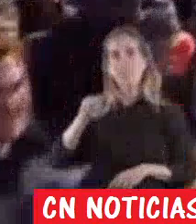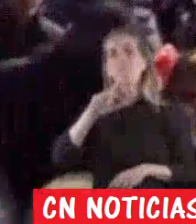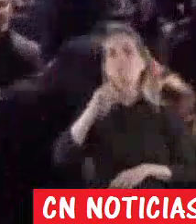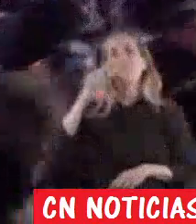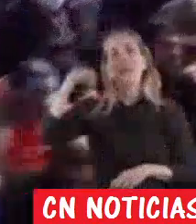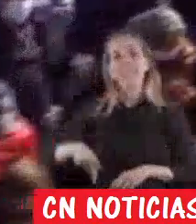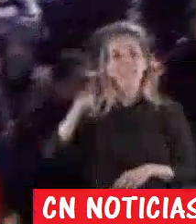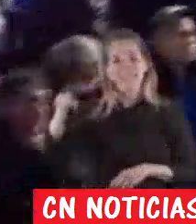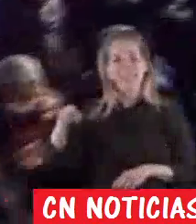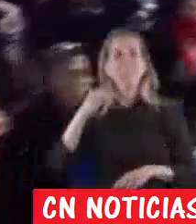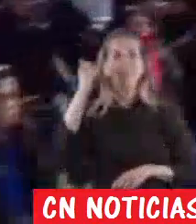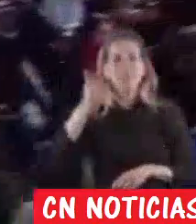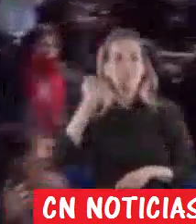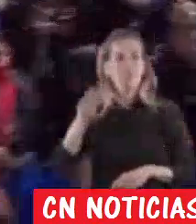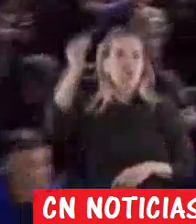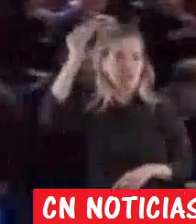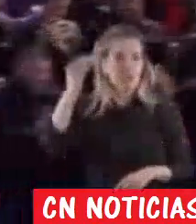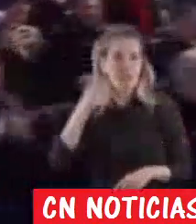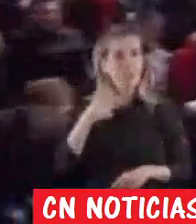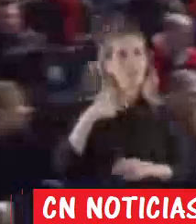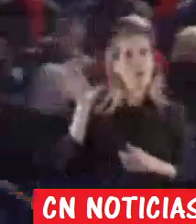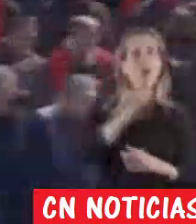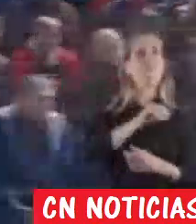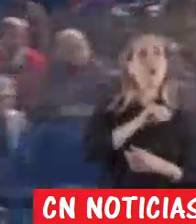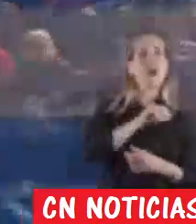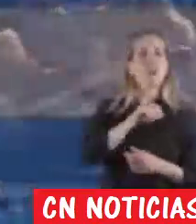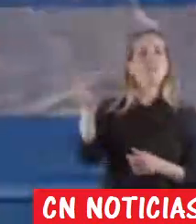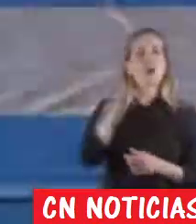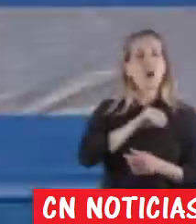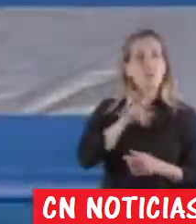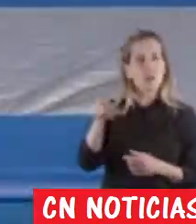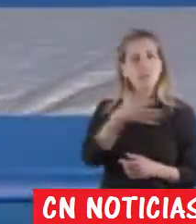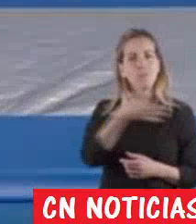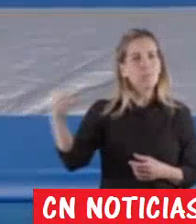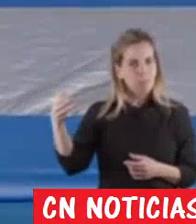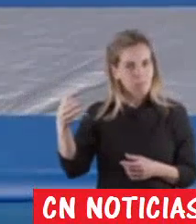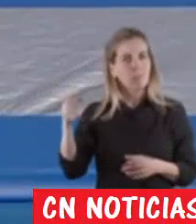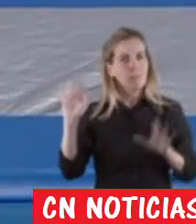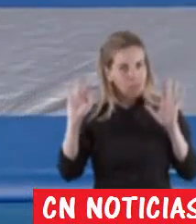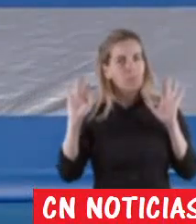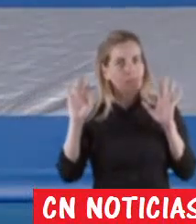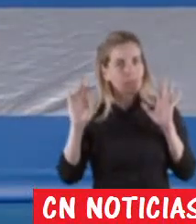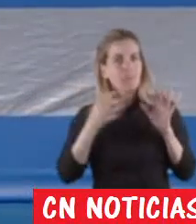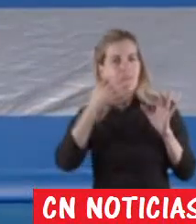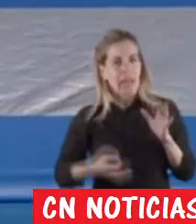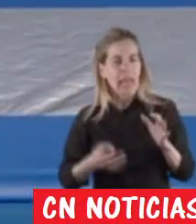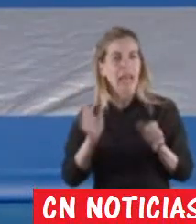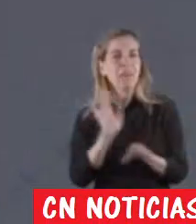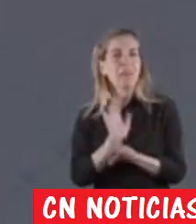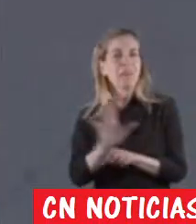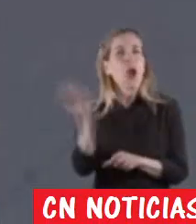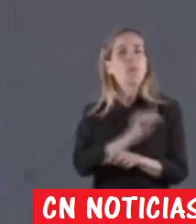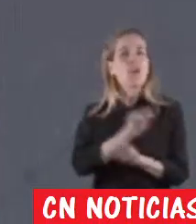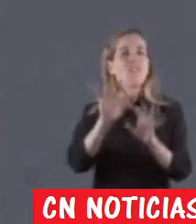suele decir, lo ha dicho en varios discursos y yo lo copio, con lo cual pago acá mi copyright, los derechos de autoría